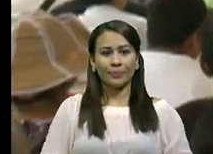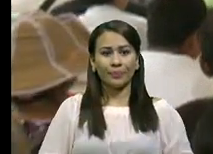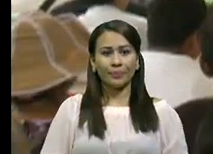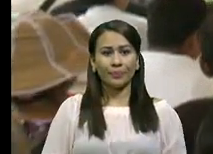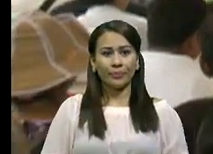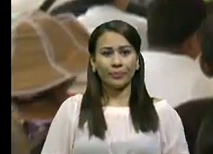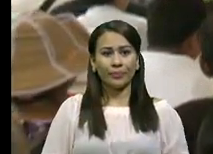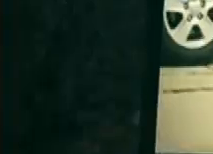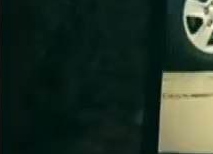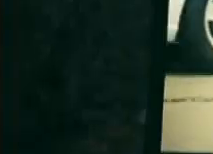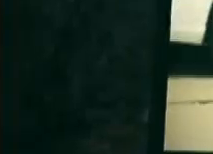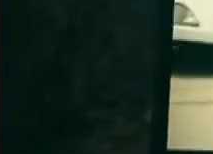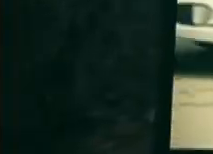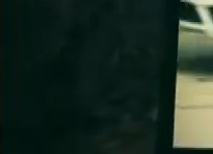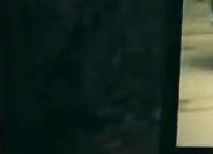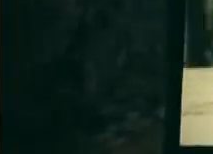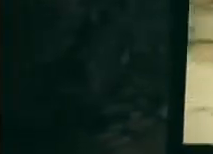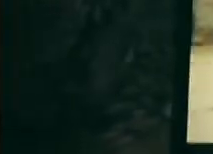Camacho.